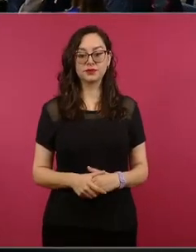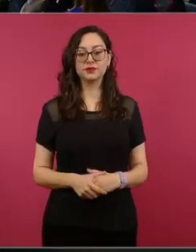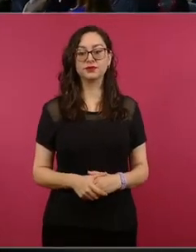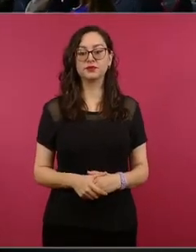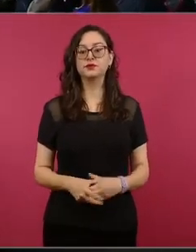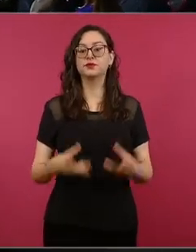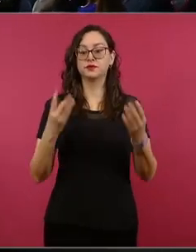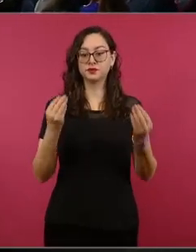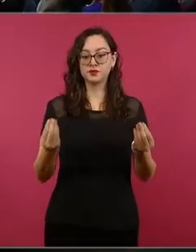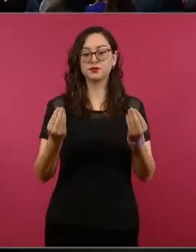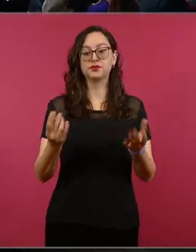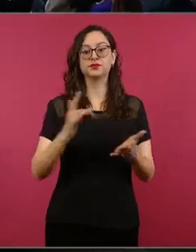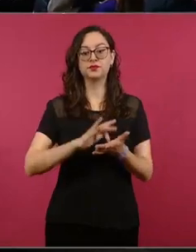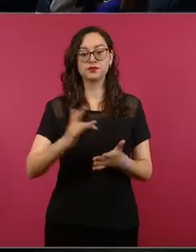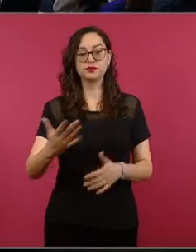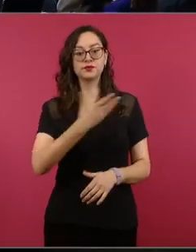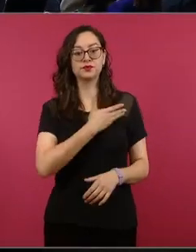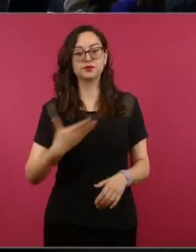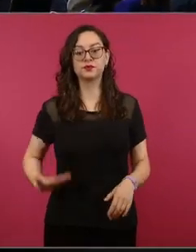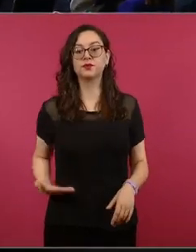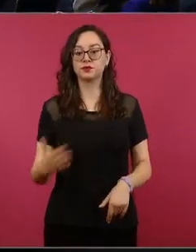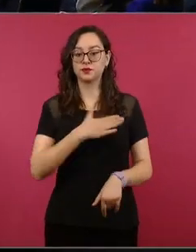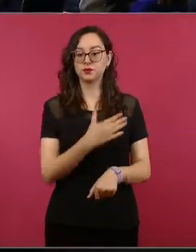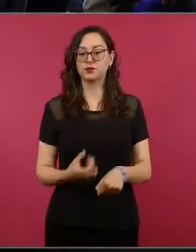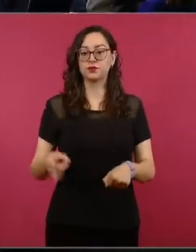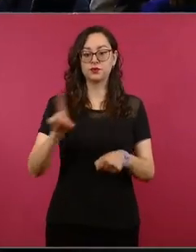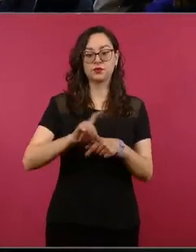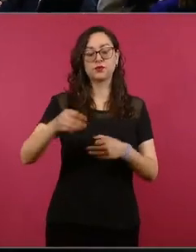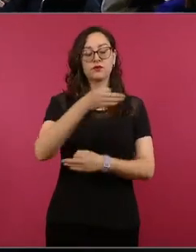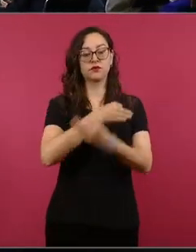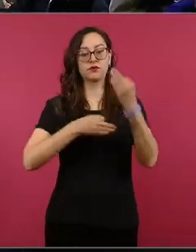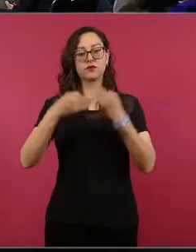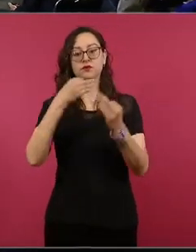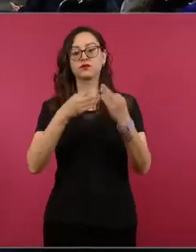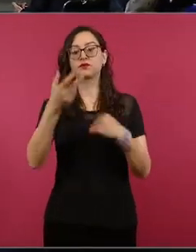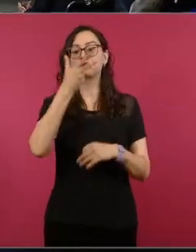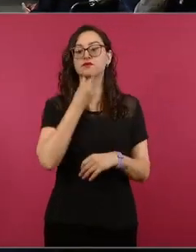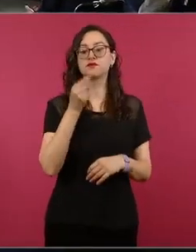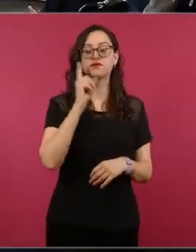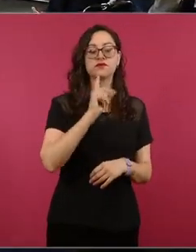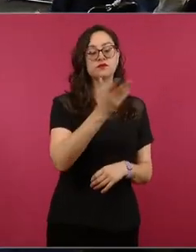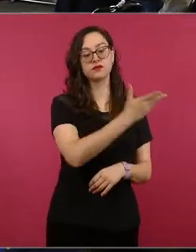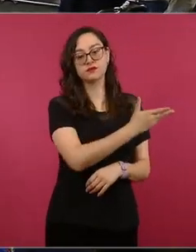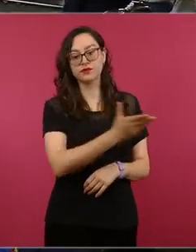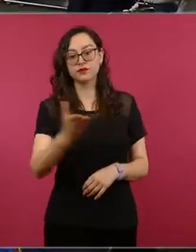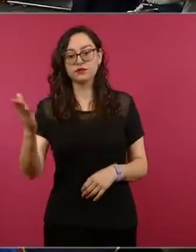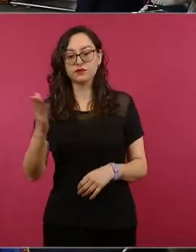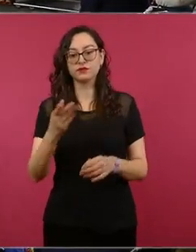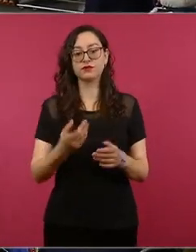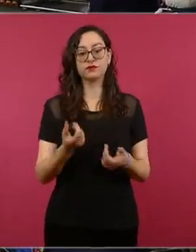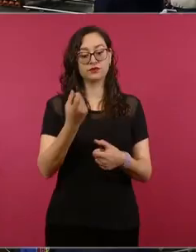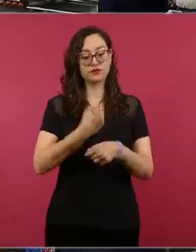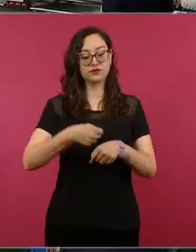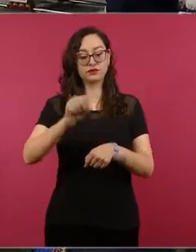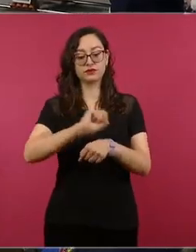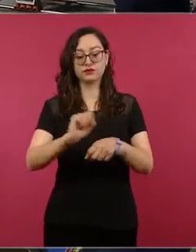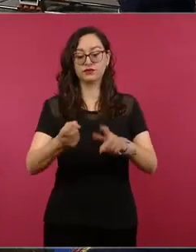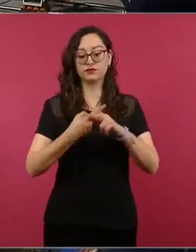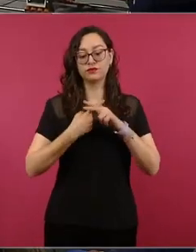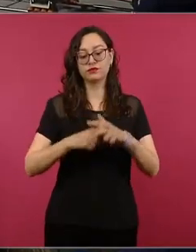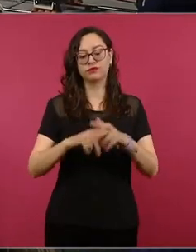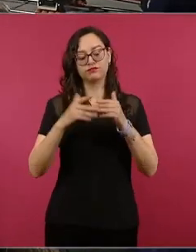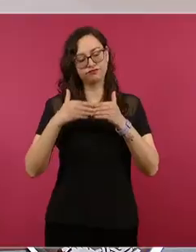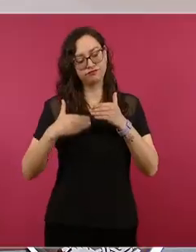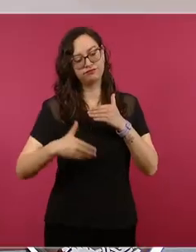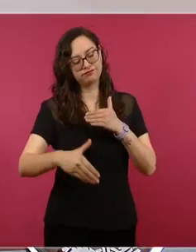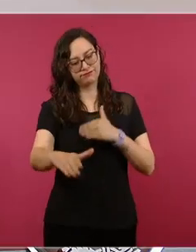Muchísimas gracias, señor presidente. Buenos días a todas y todos. Que tengan un buen inicio de semana. Y arrancamos con los precios promedio